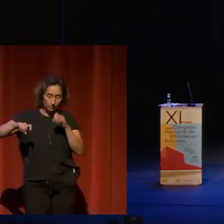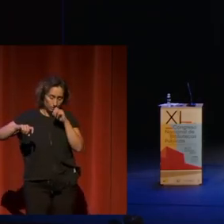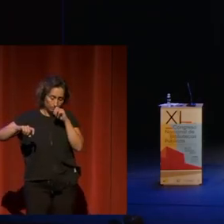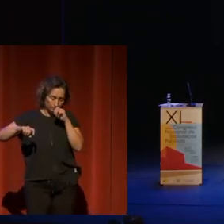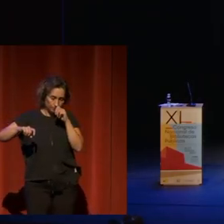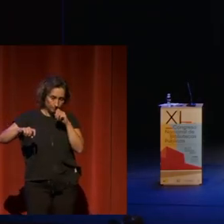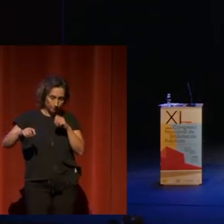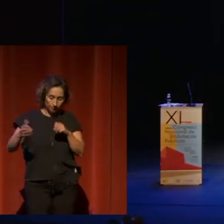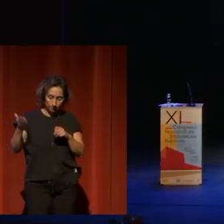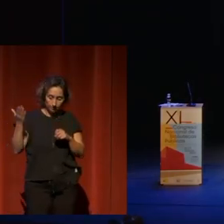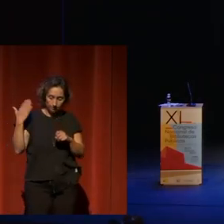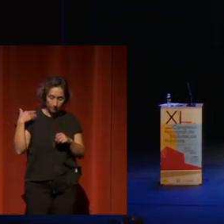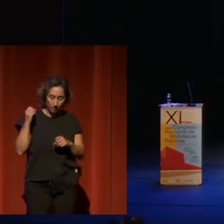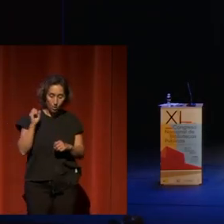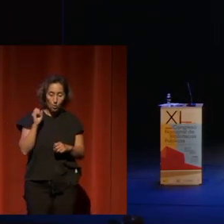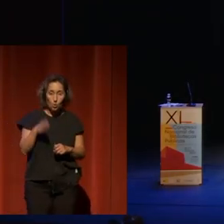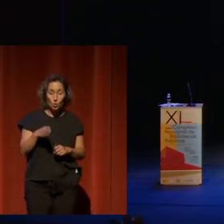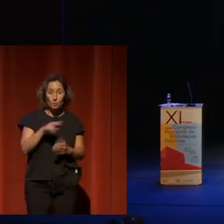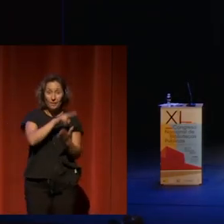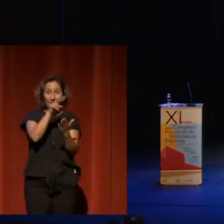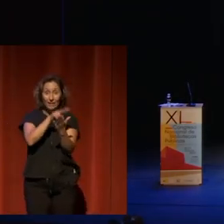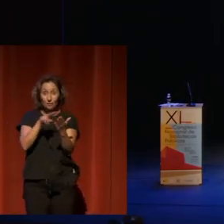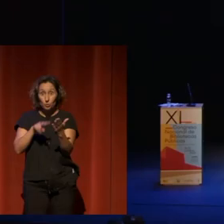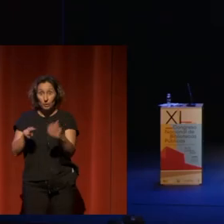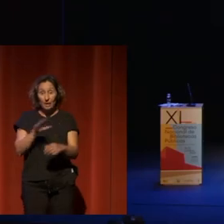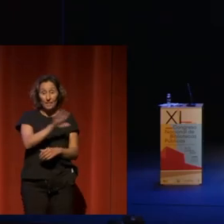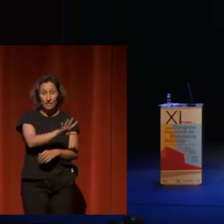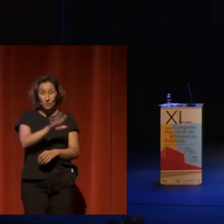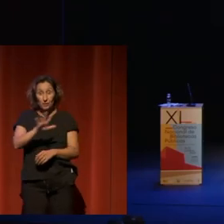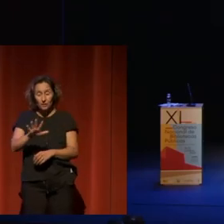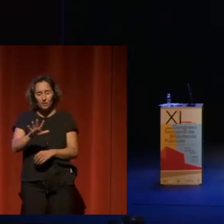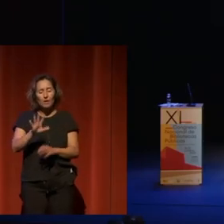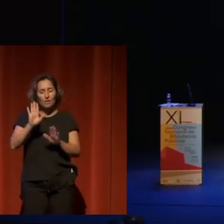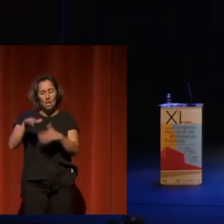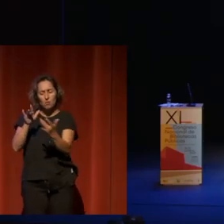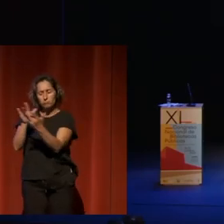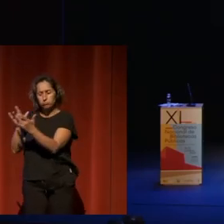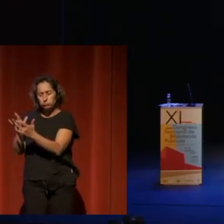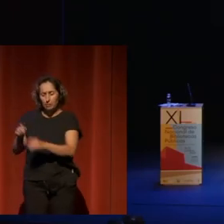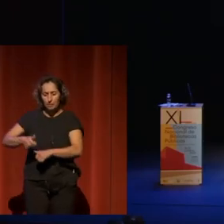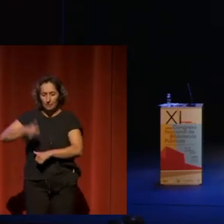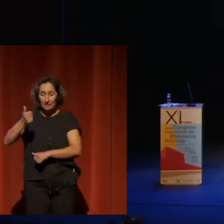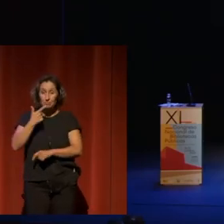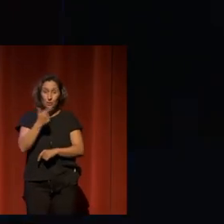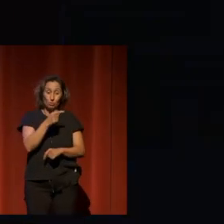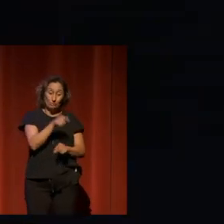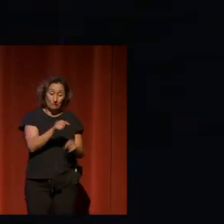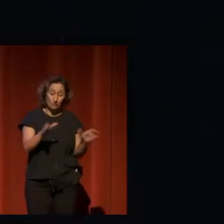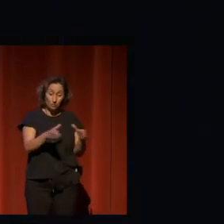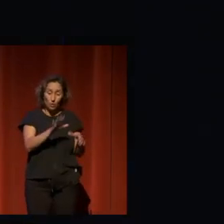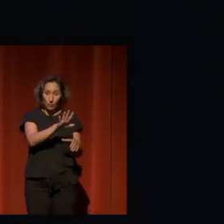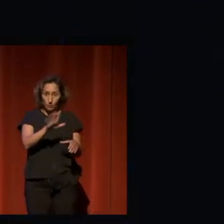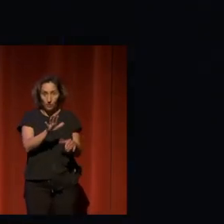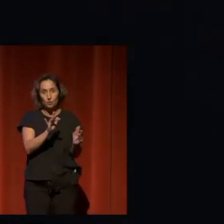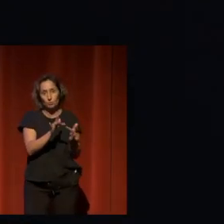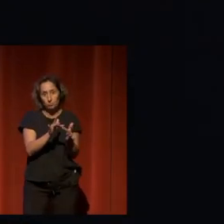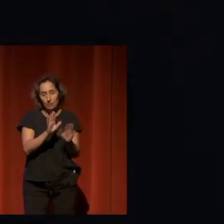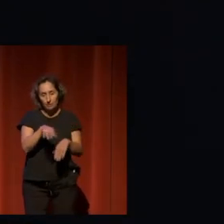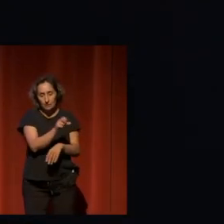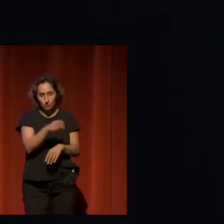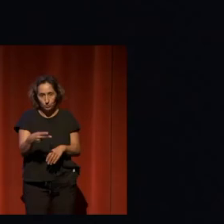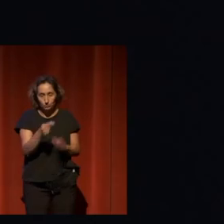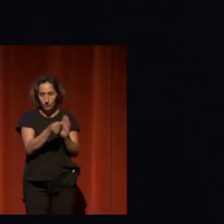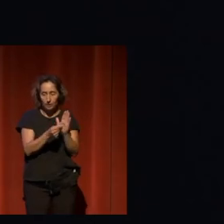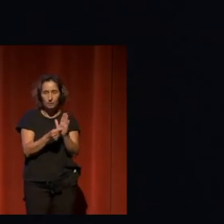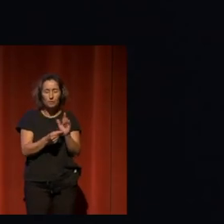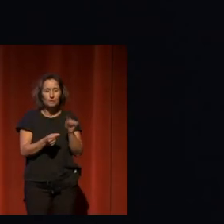de los 55 clubs de lectura, aunque hemos contactado con muchos más, pero son las que hemos obtenido. Y son bibliotecas que